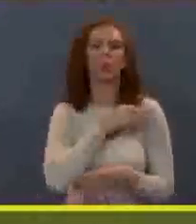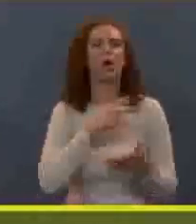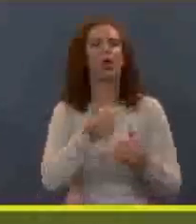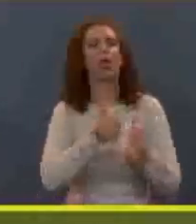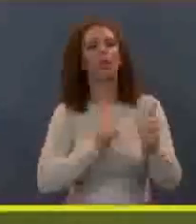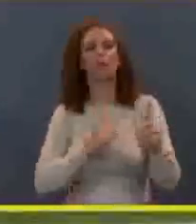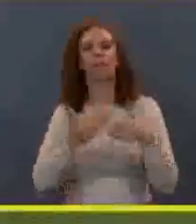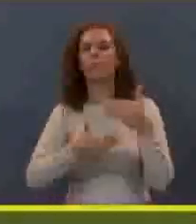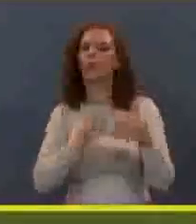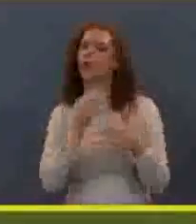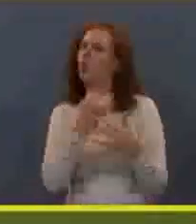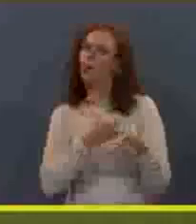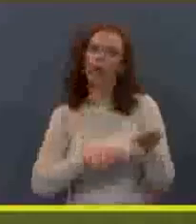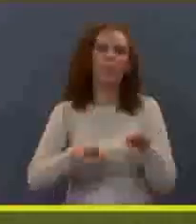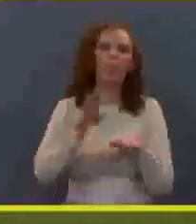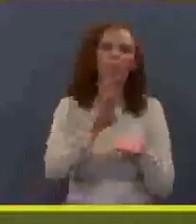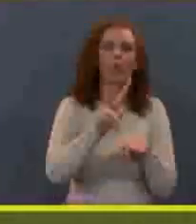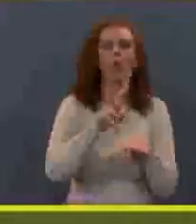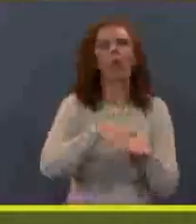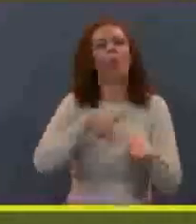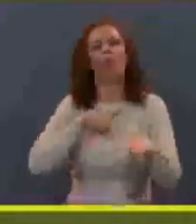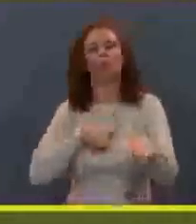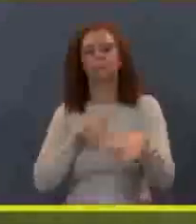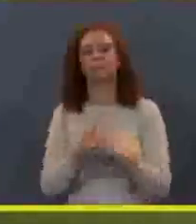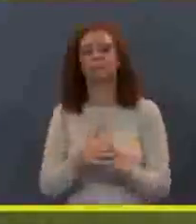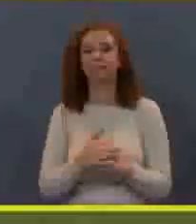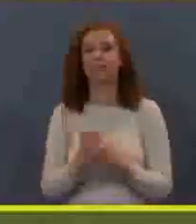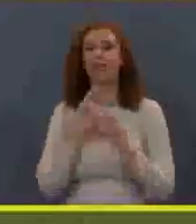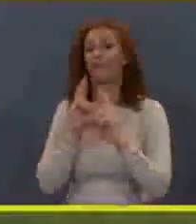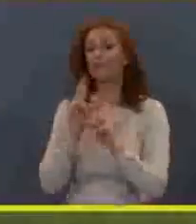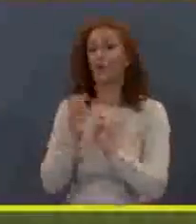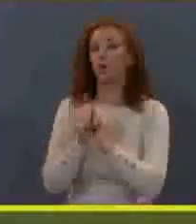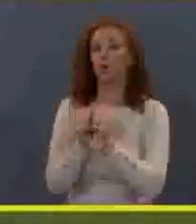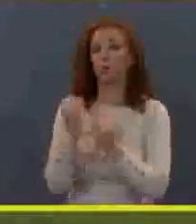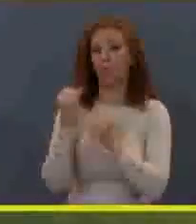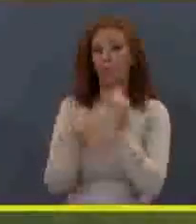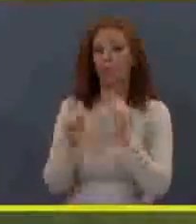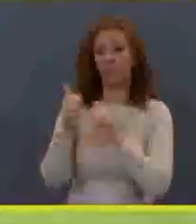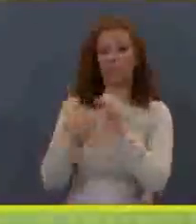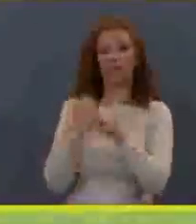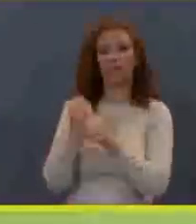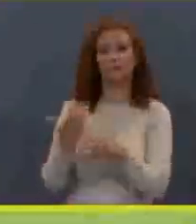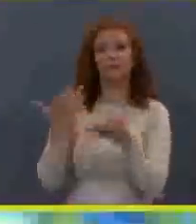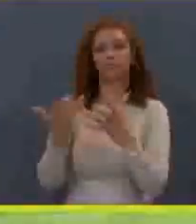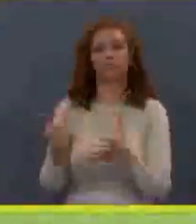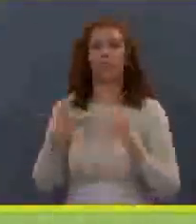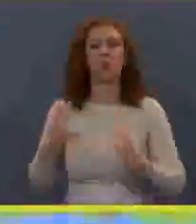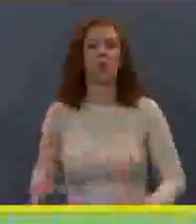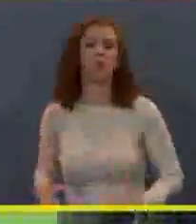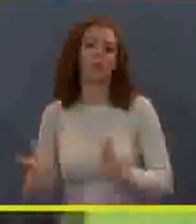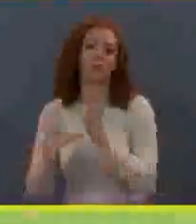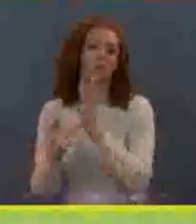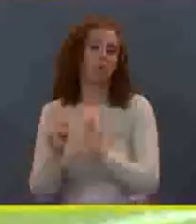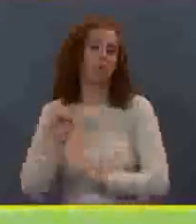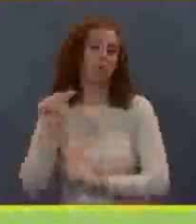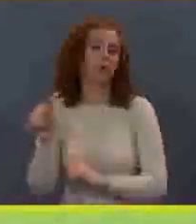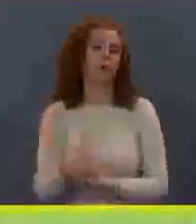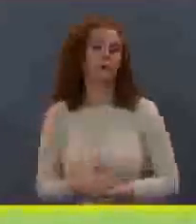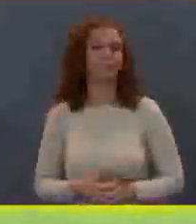proceso. O sea, no queremos dar un paso adelante y 2 atrás. Los resultados deportivos de la última década pesan en el cuerpo técnico de